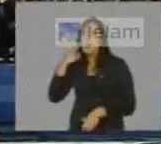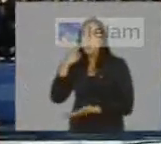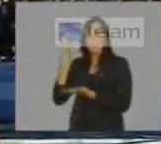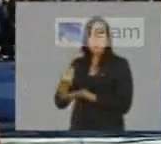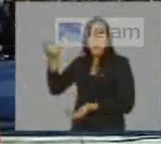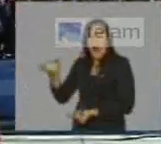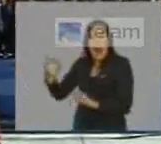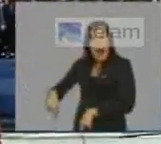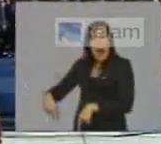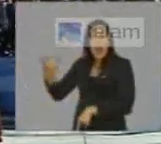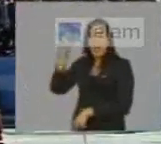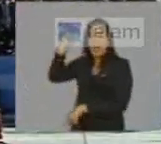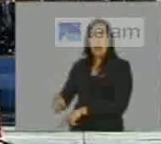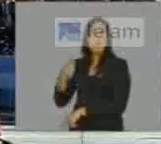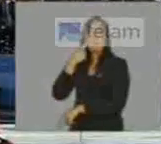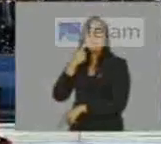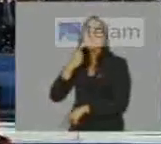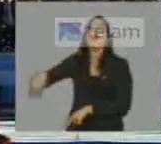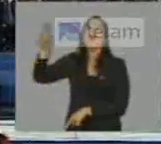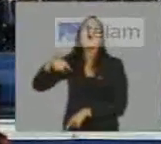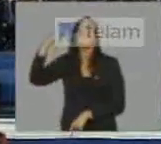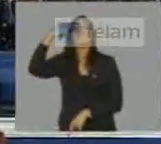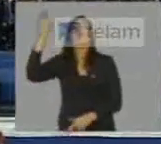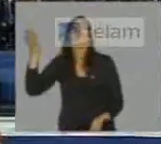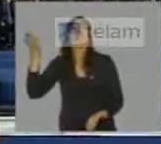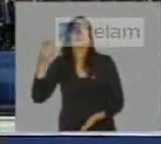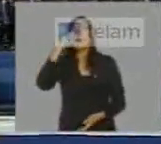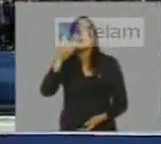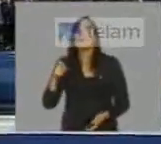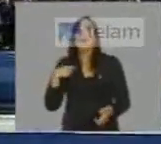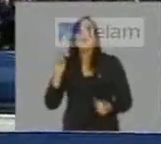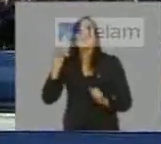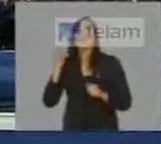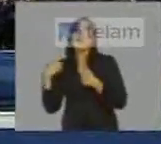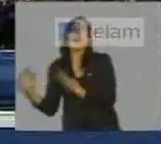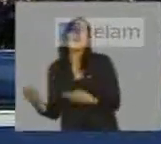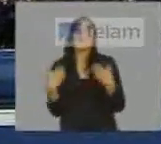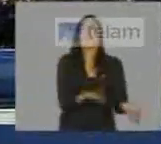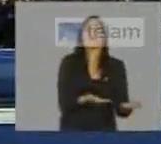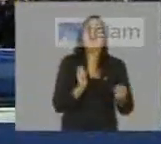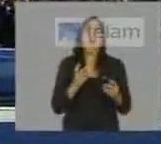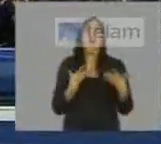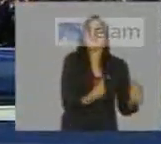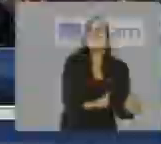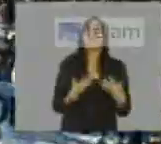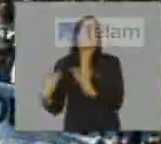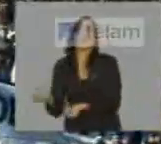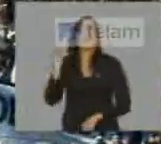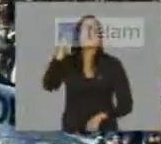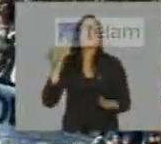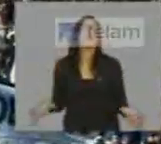nosotros, ¿con quién creen que estaría Manuel Belgrano? ¿A quién apoyaría Manuel